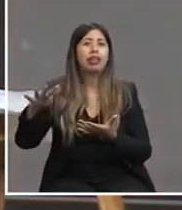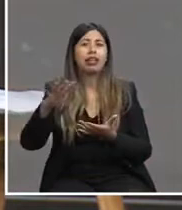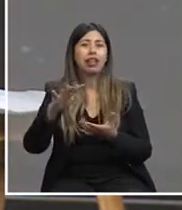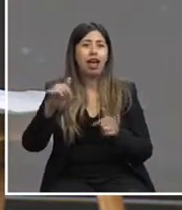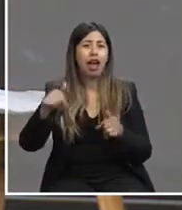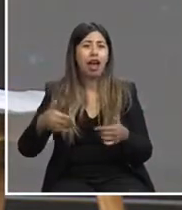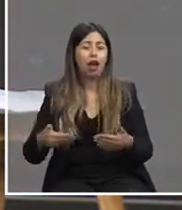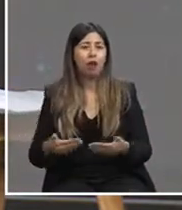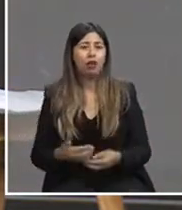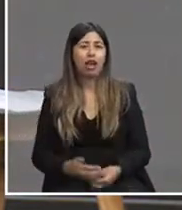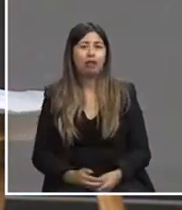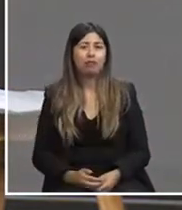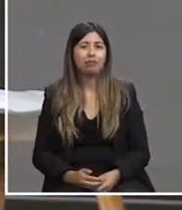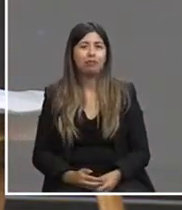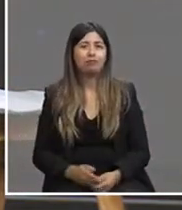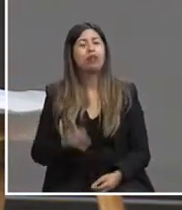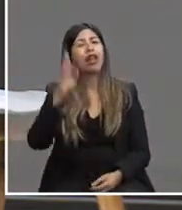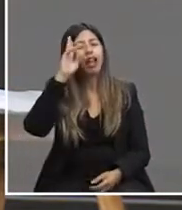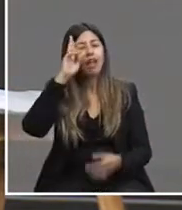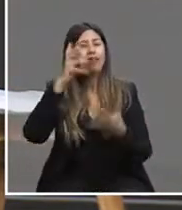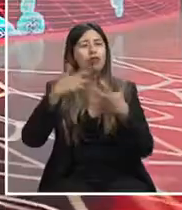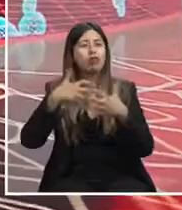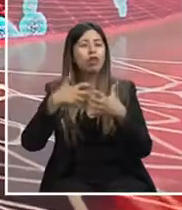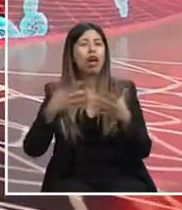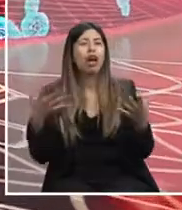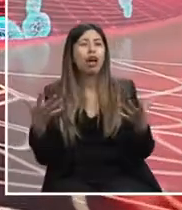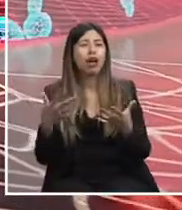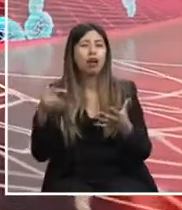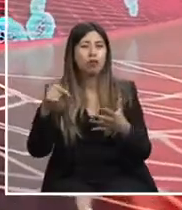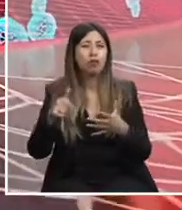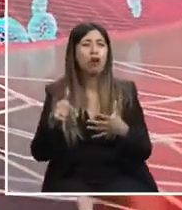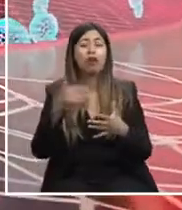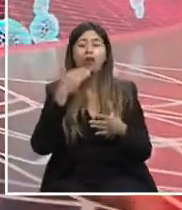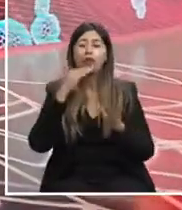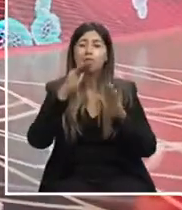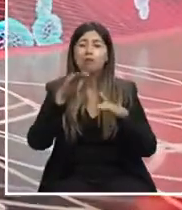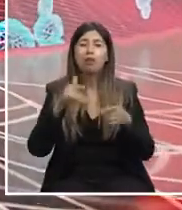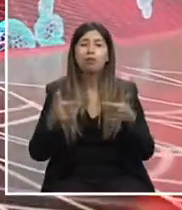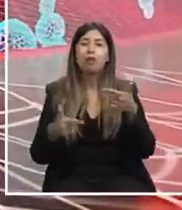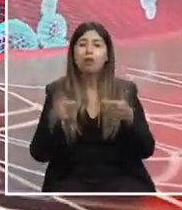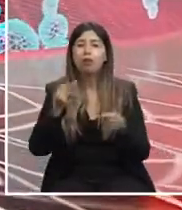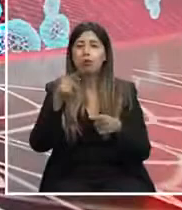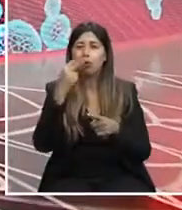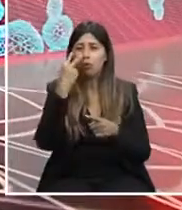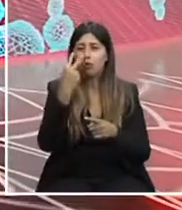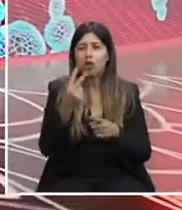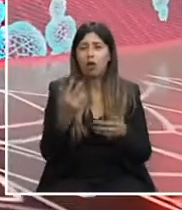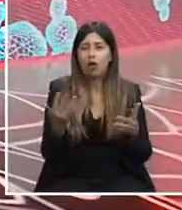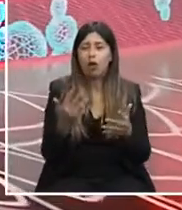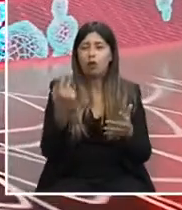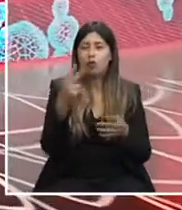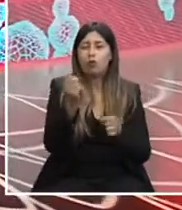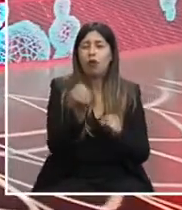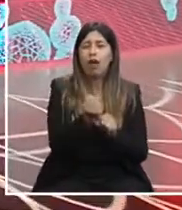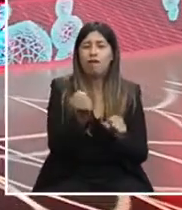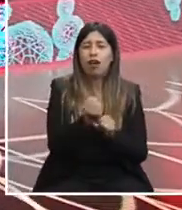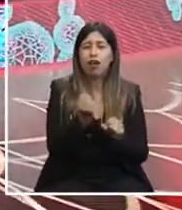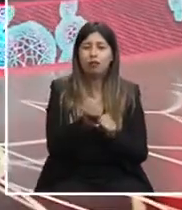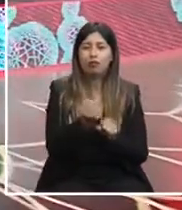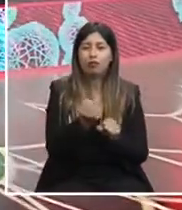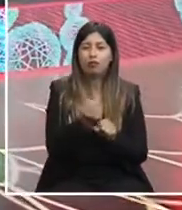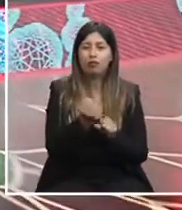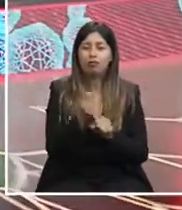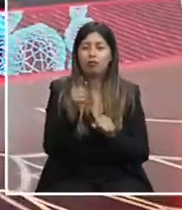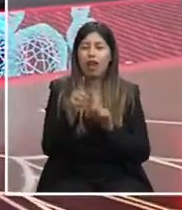momento, de cómo reflexionamos en torno a ciertos temas, a la misma política? ¿Cómo has visto tú también en el ejercicio de tu propio trabajo